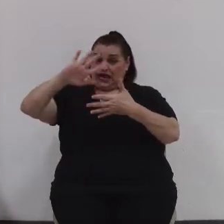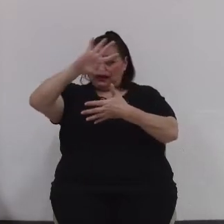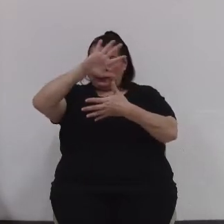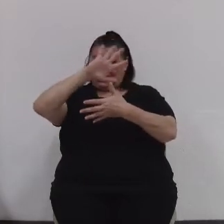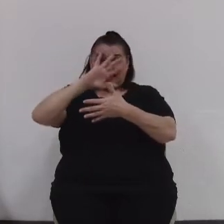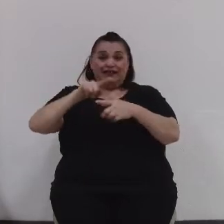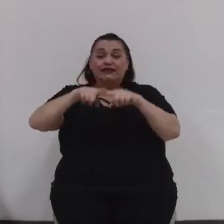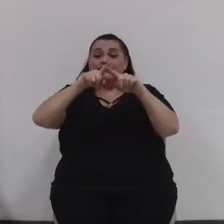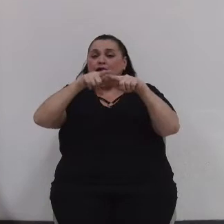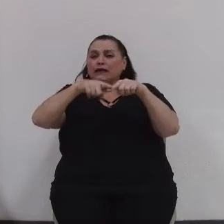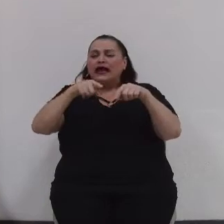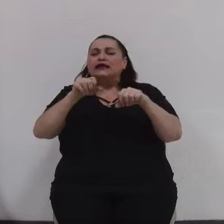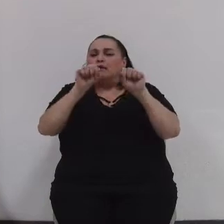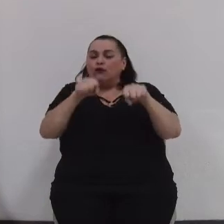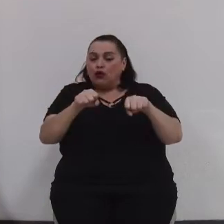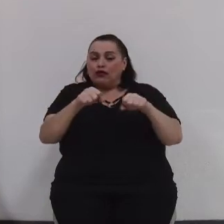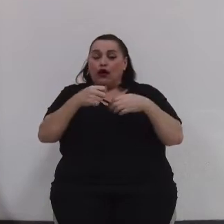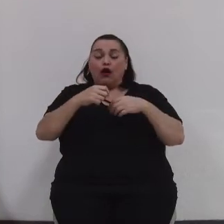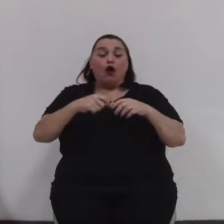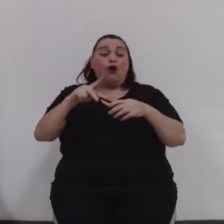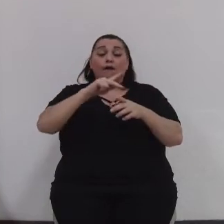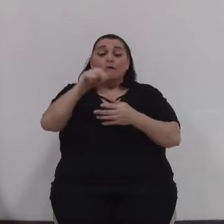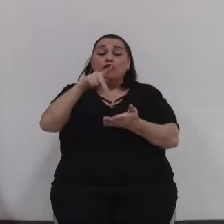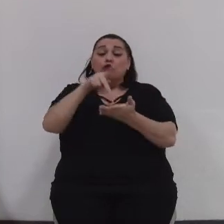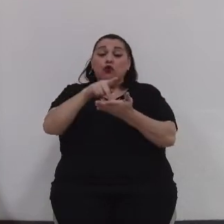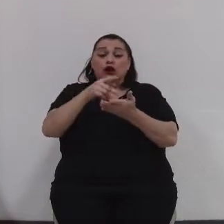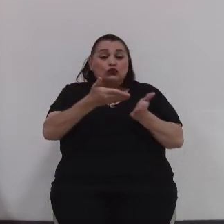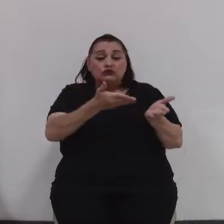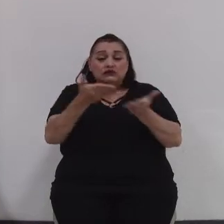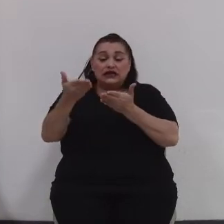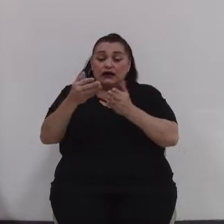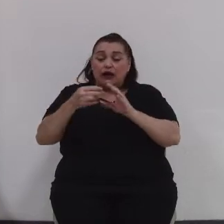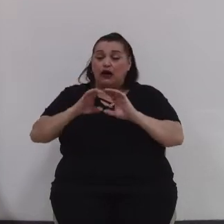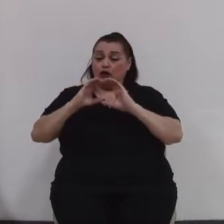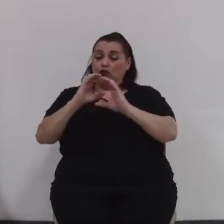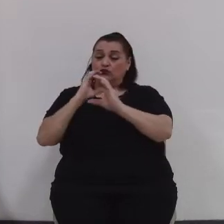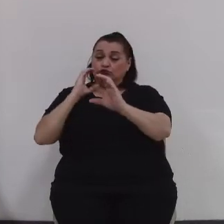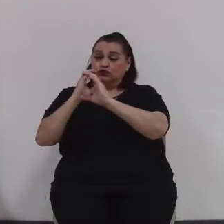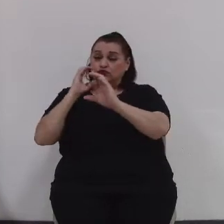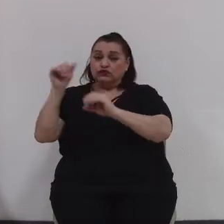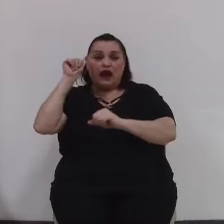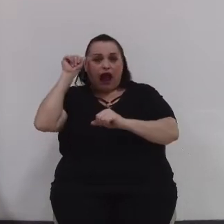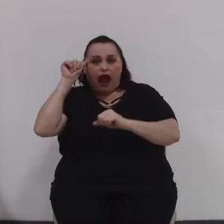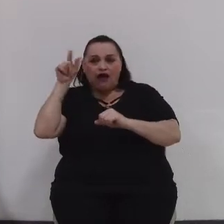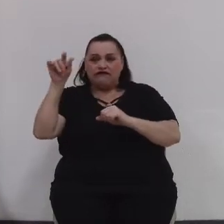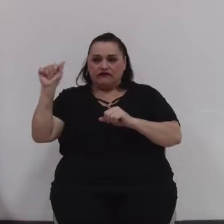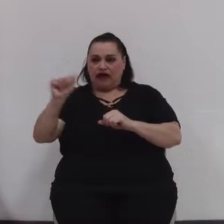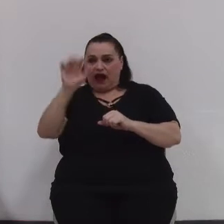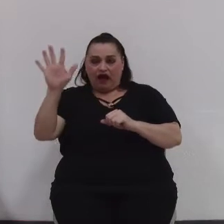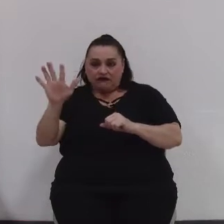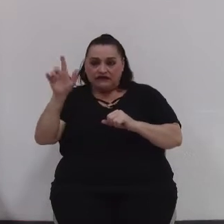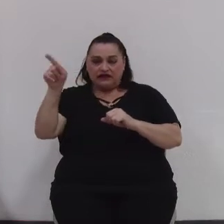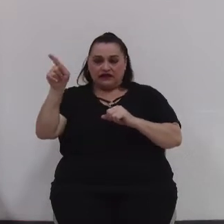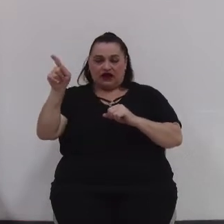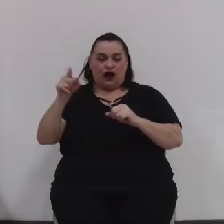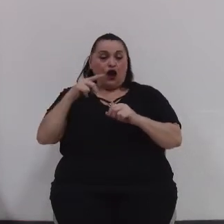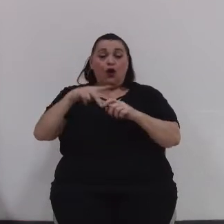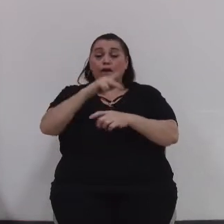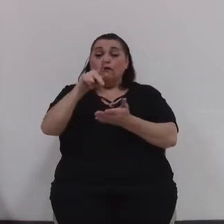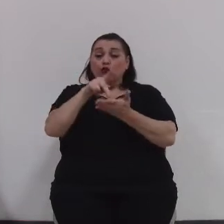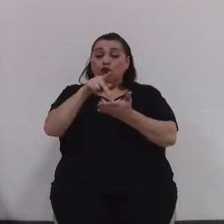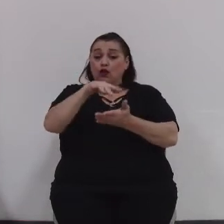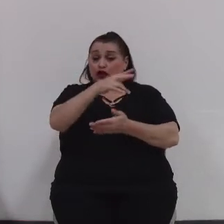o no de un puerto buques que llevan cereales al África subsahariana. Estoy hablando de puertos que están